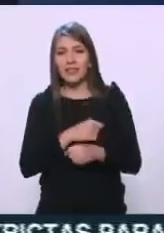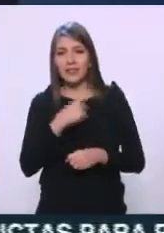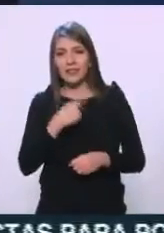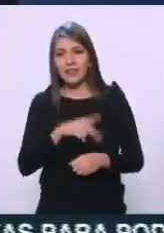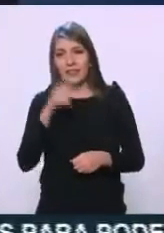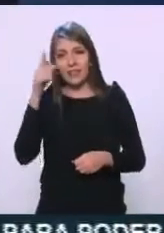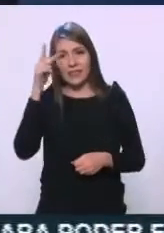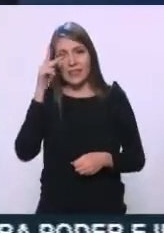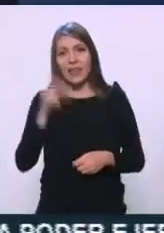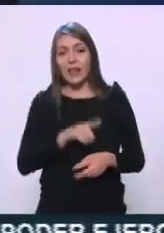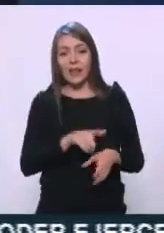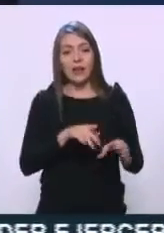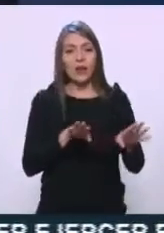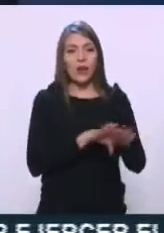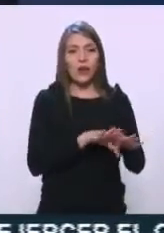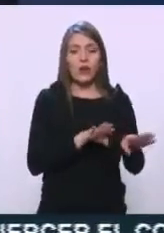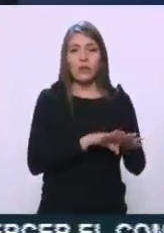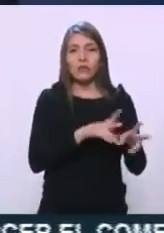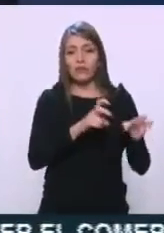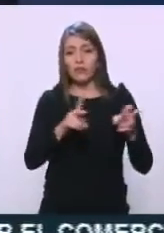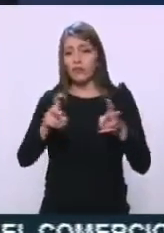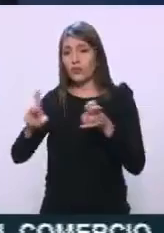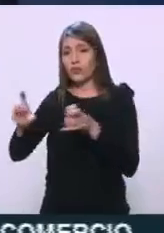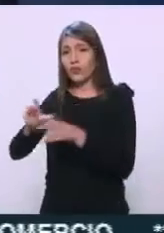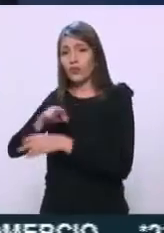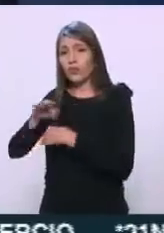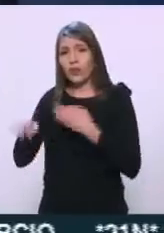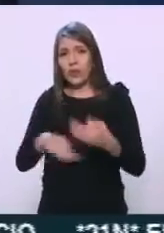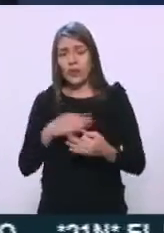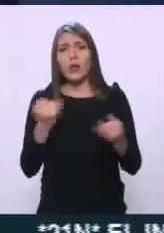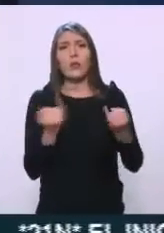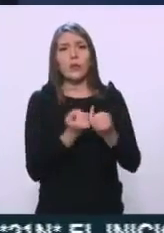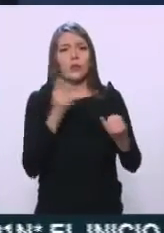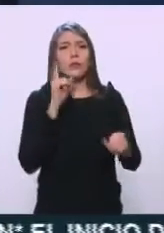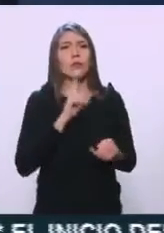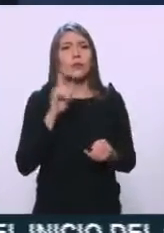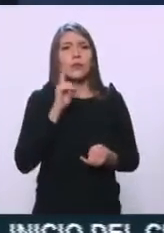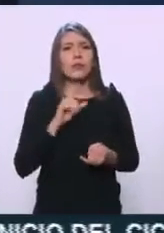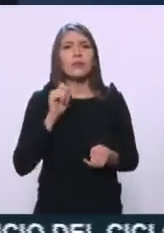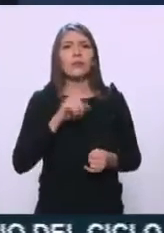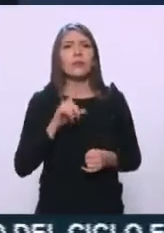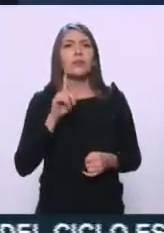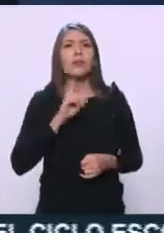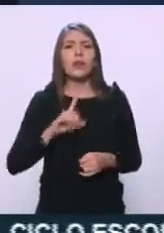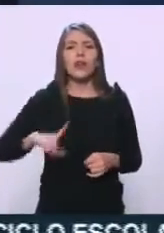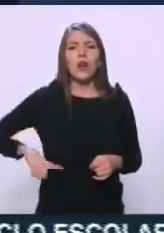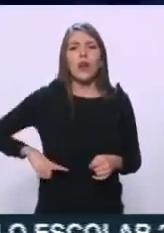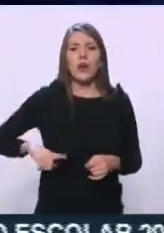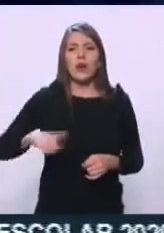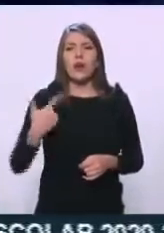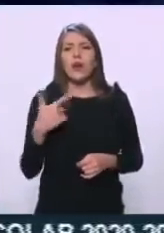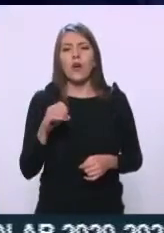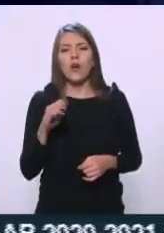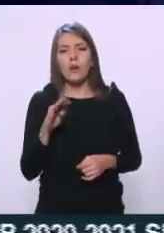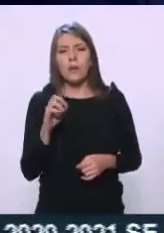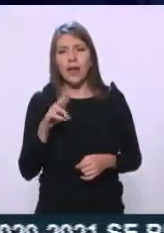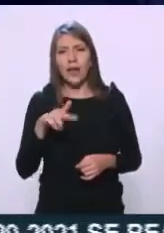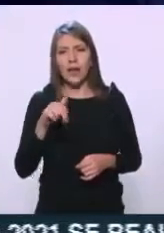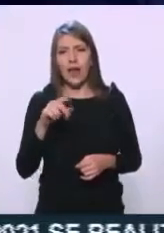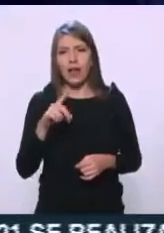que pueden para llevárselo a la casa, pues tenemos ahí personas involucradas, incluso una gobernadora en funciones. Claro, y es muy importante porque al final de